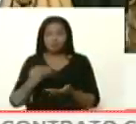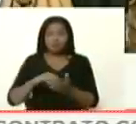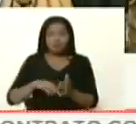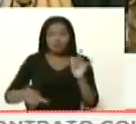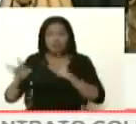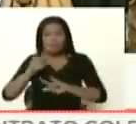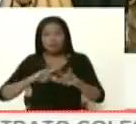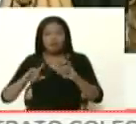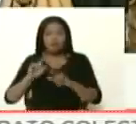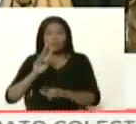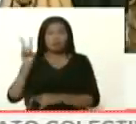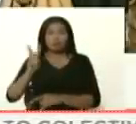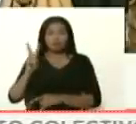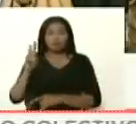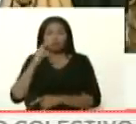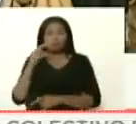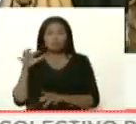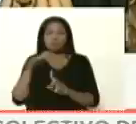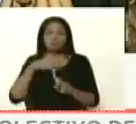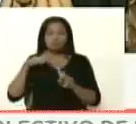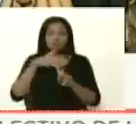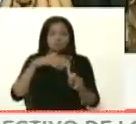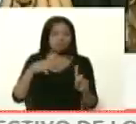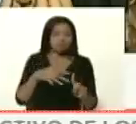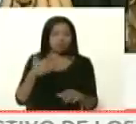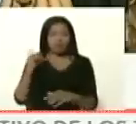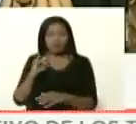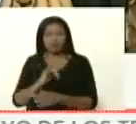amada Venezuela, producto de la persecución,